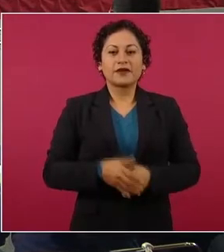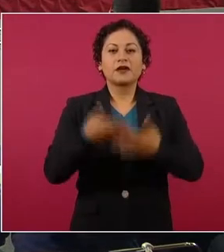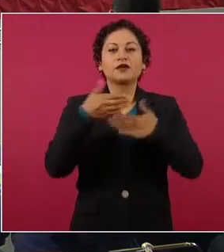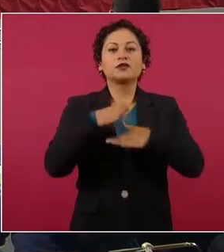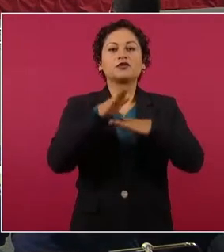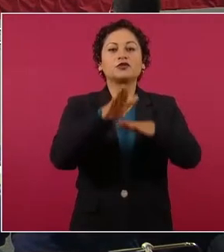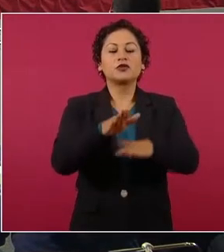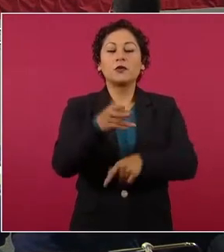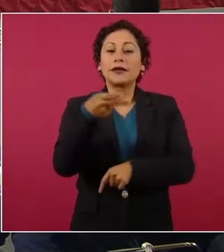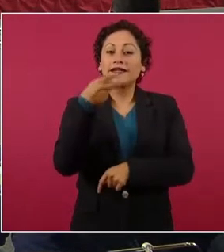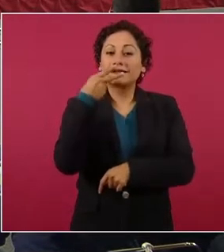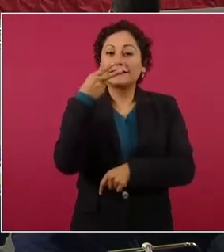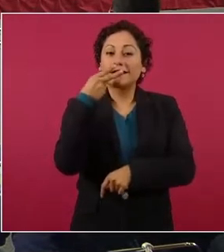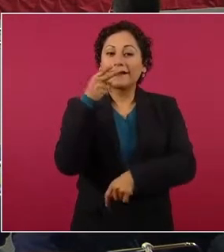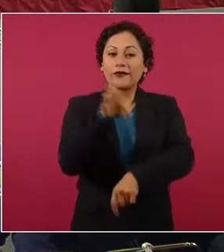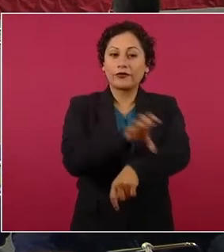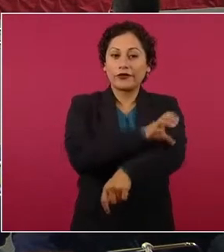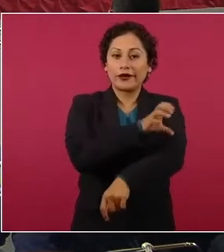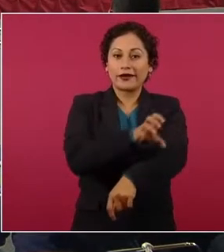vapeadores.